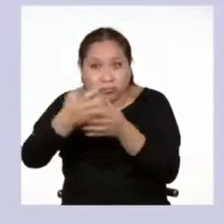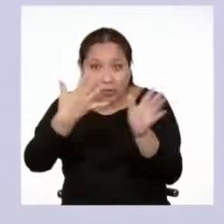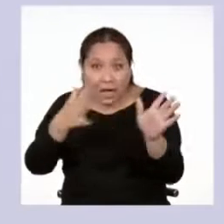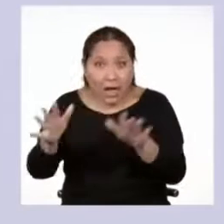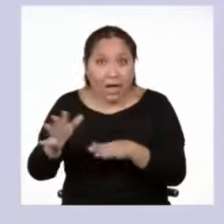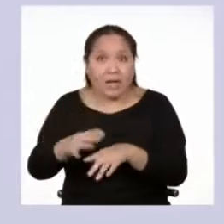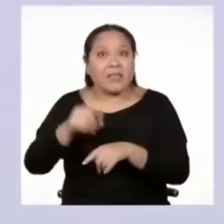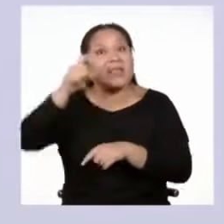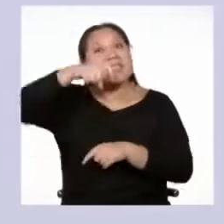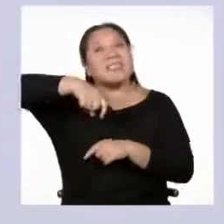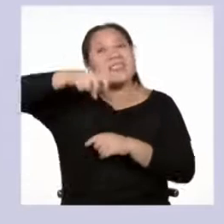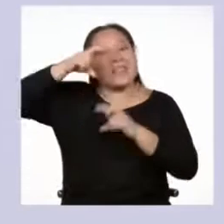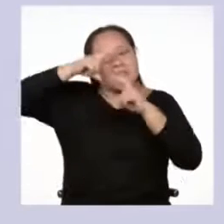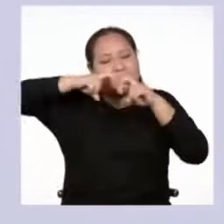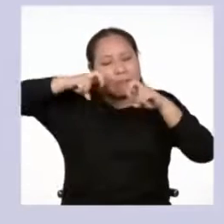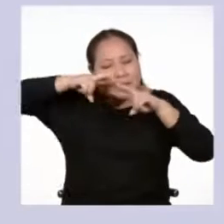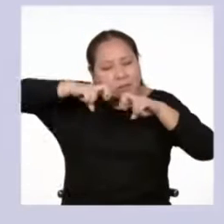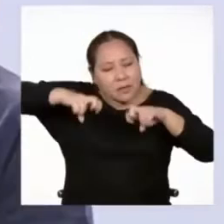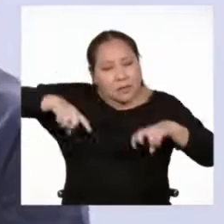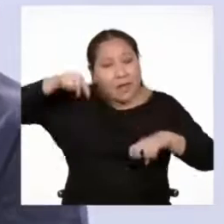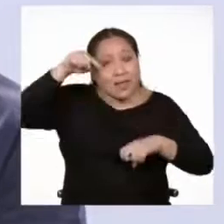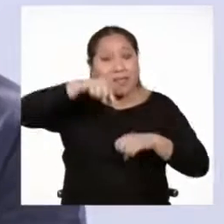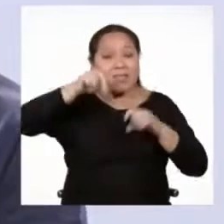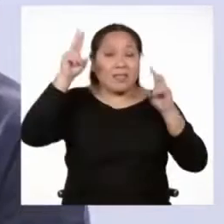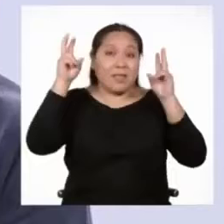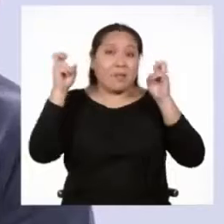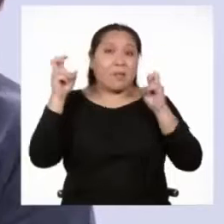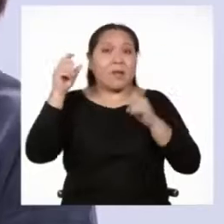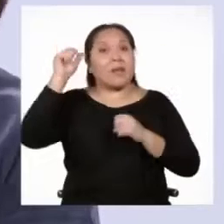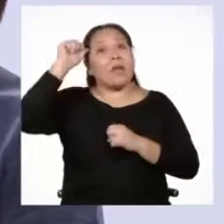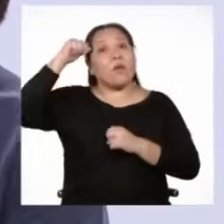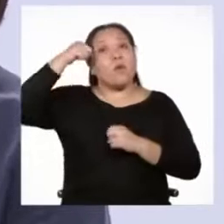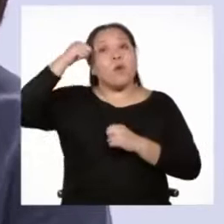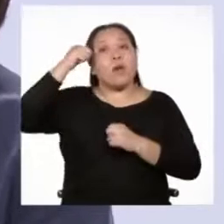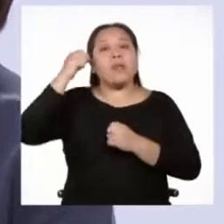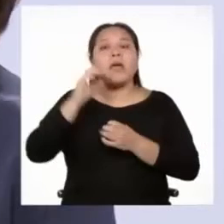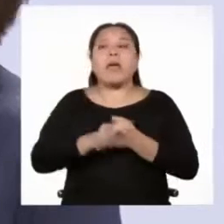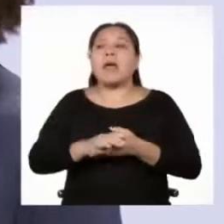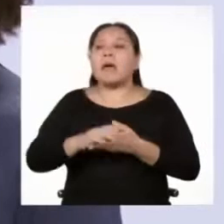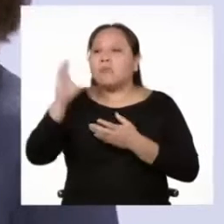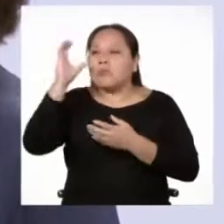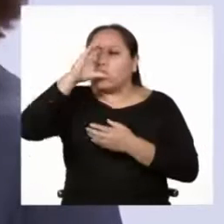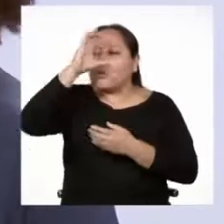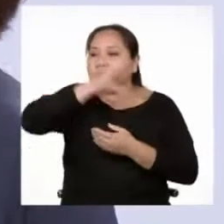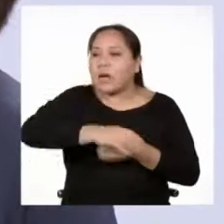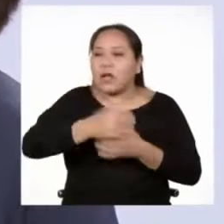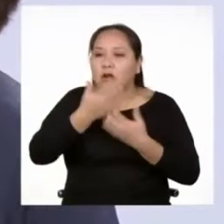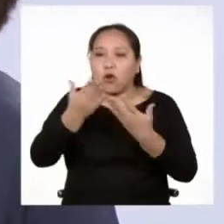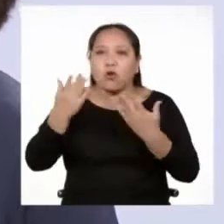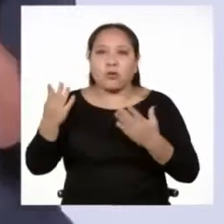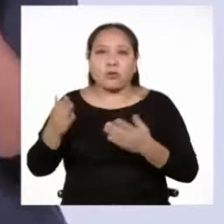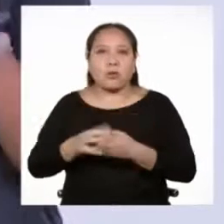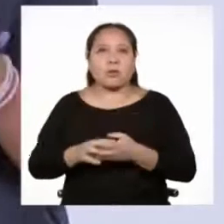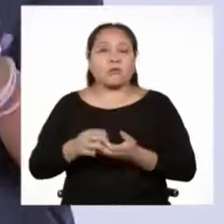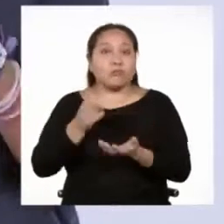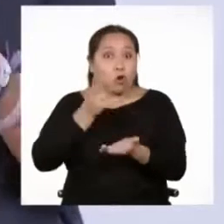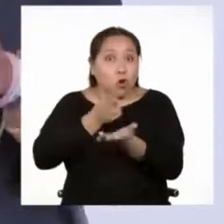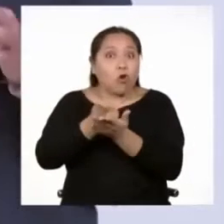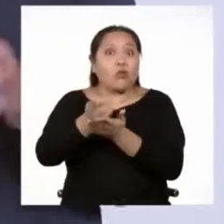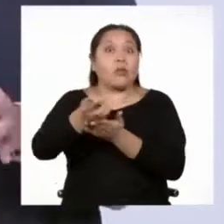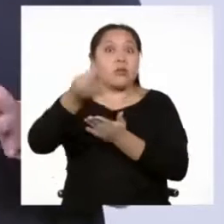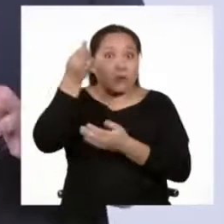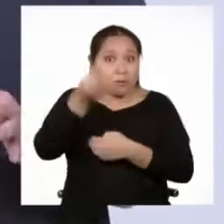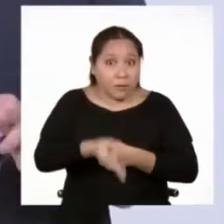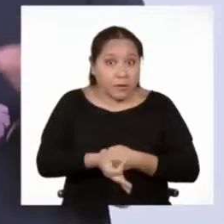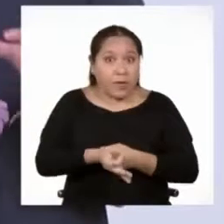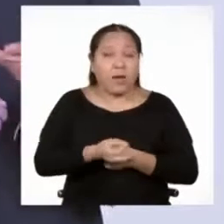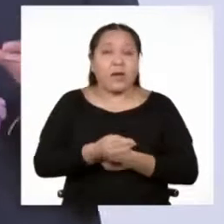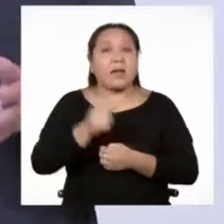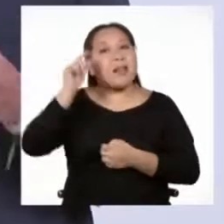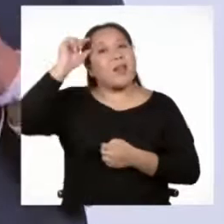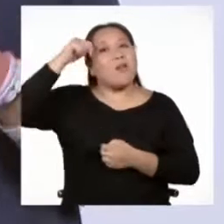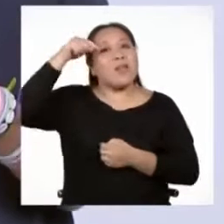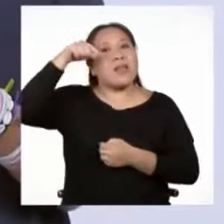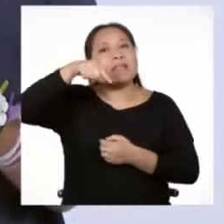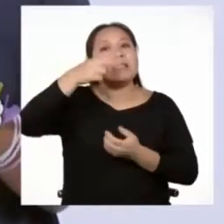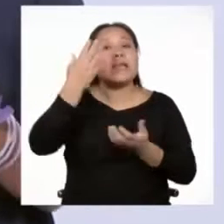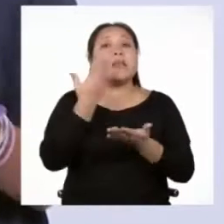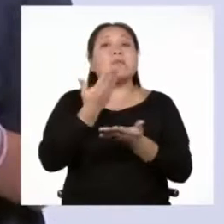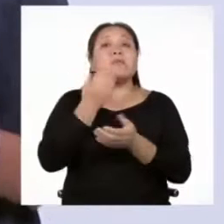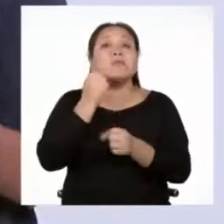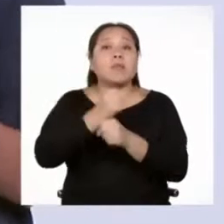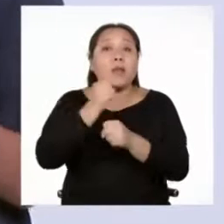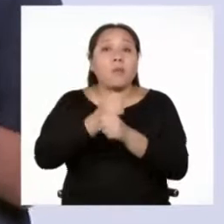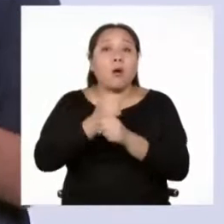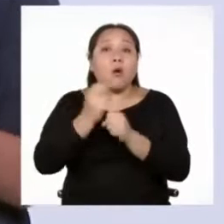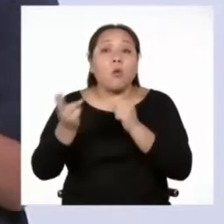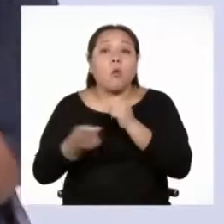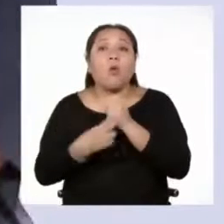que investigues a fondo sobre el tema. Recuerda utilizar fuentes confiables y citarlas adecuadamente. Y recuerda que este trabajo lo guardarás en un